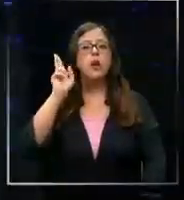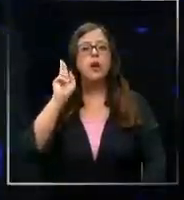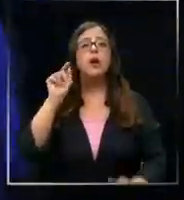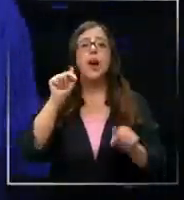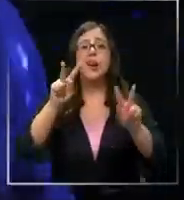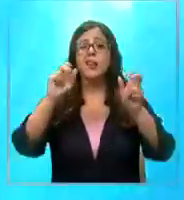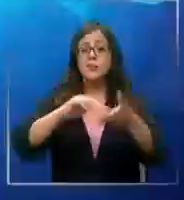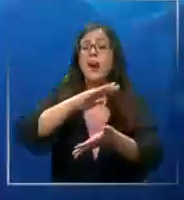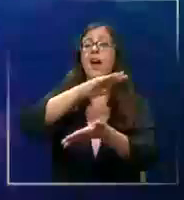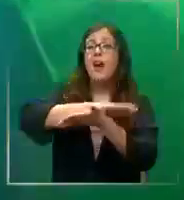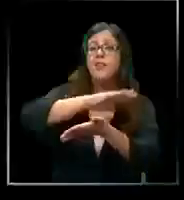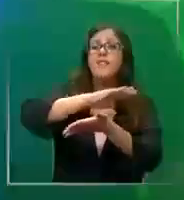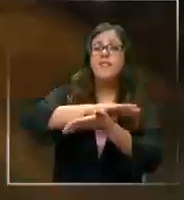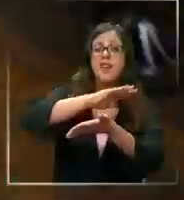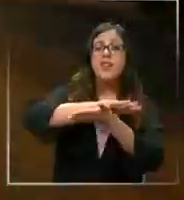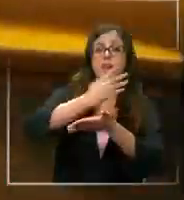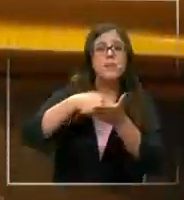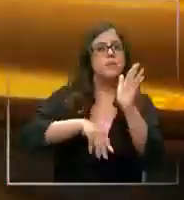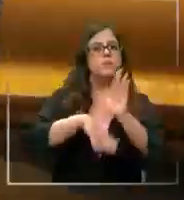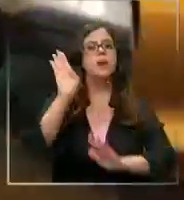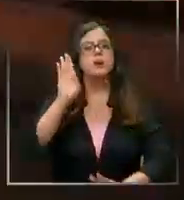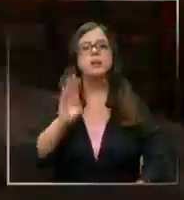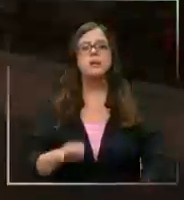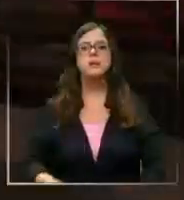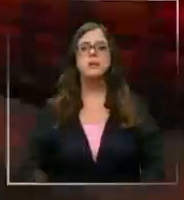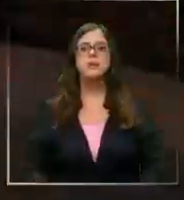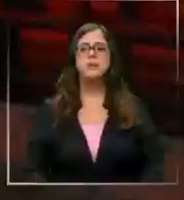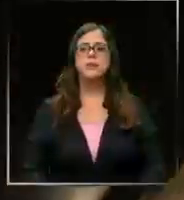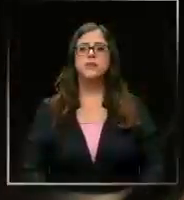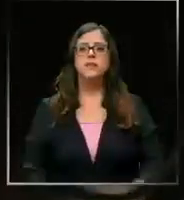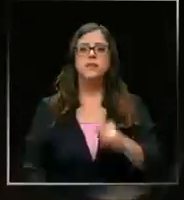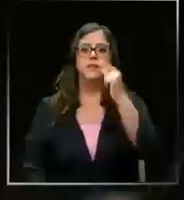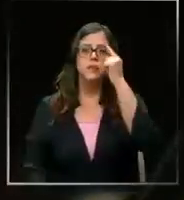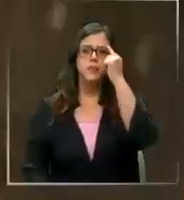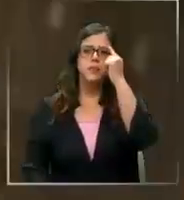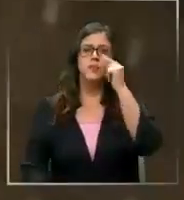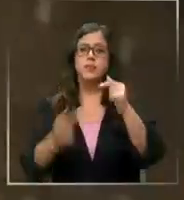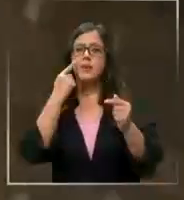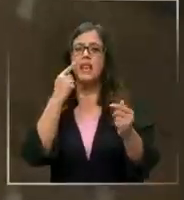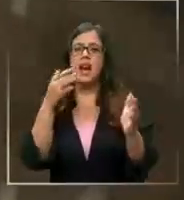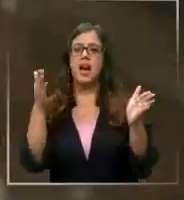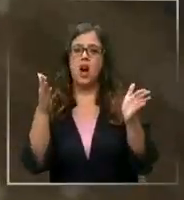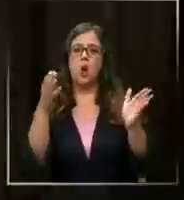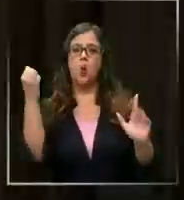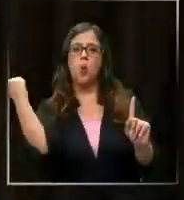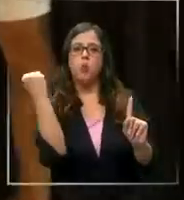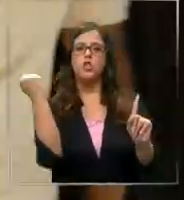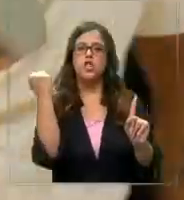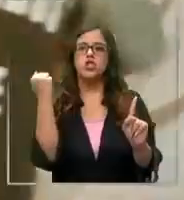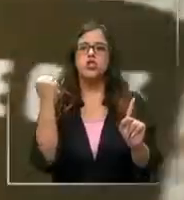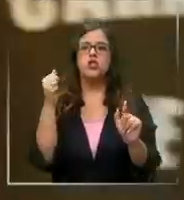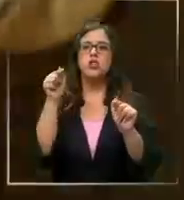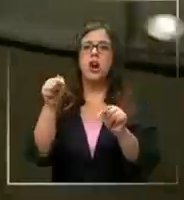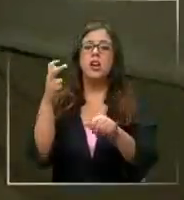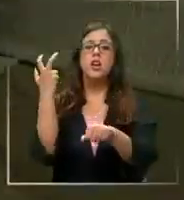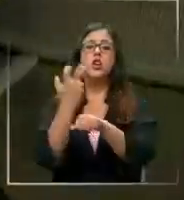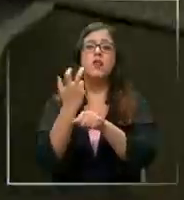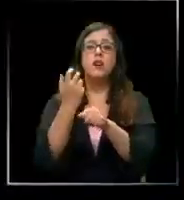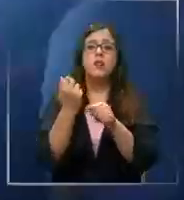Escenario de la fiesta, pero mucho más. Acá está el otro delincuente. Ahí tiene el cuchillo. Acaba de asaltar a una